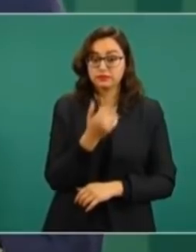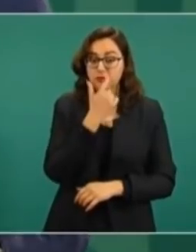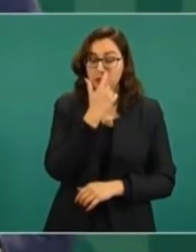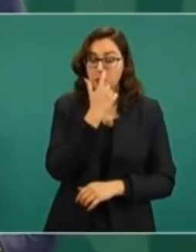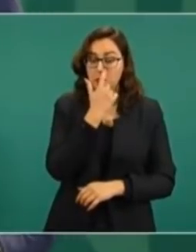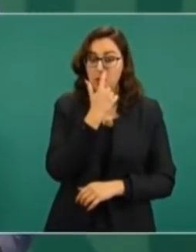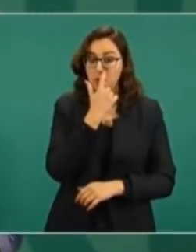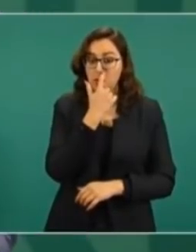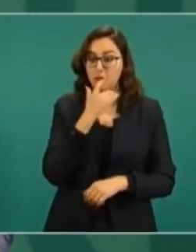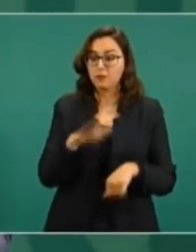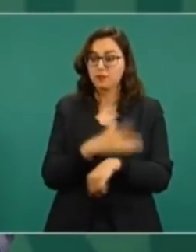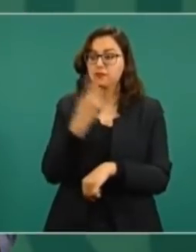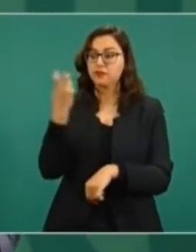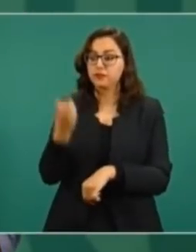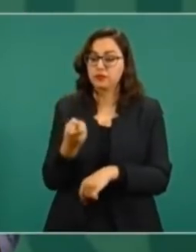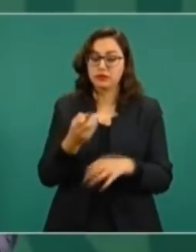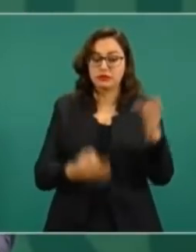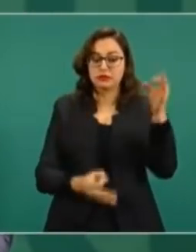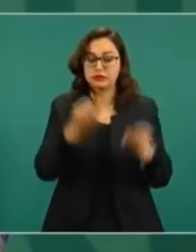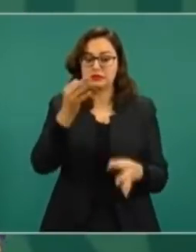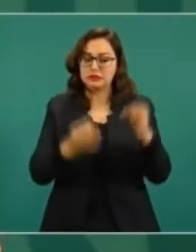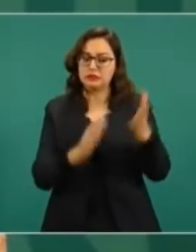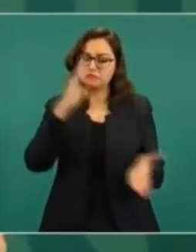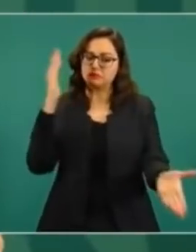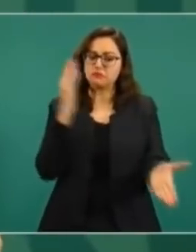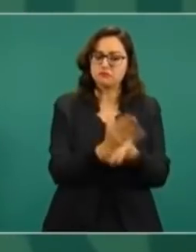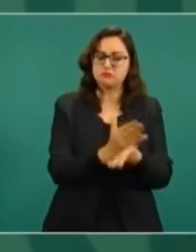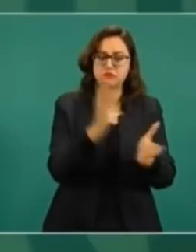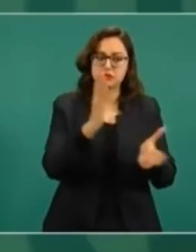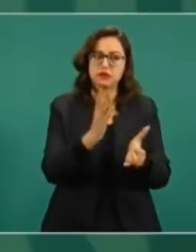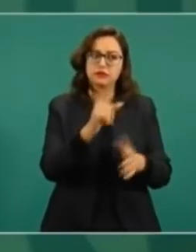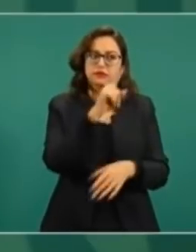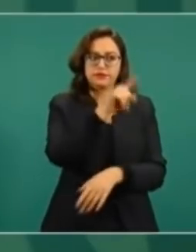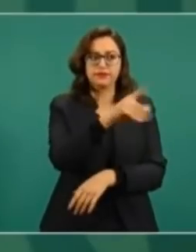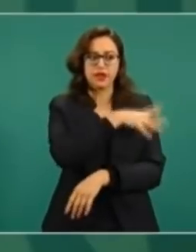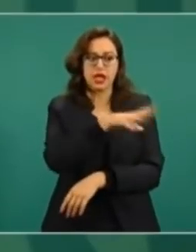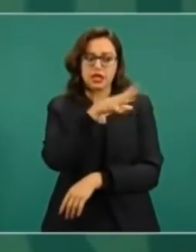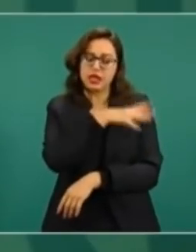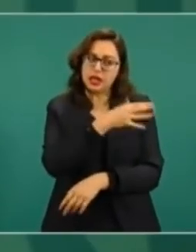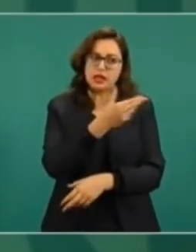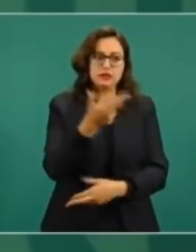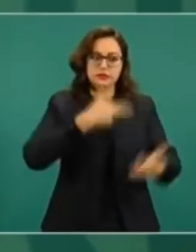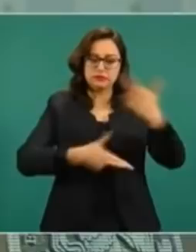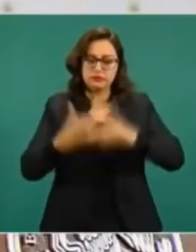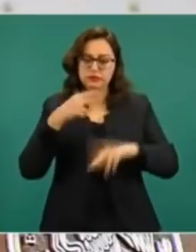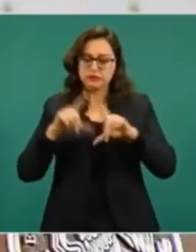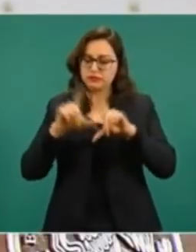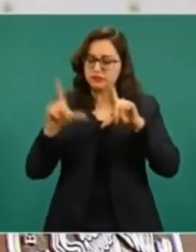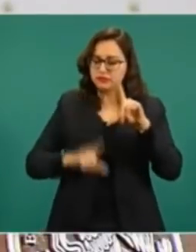y por eso reponen el procedimiento, por eso les agradecemos lo que hicieron.